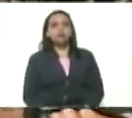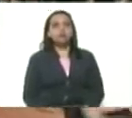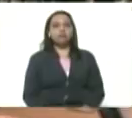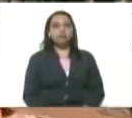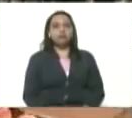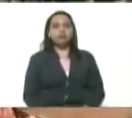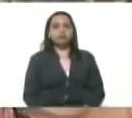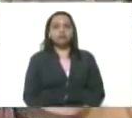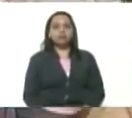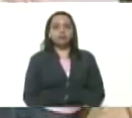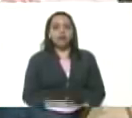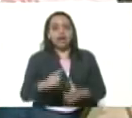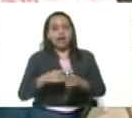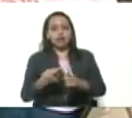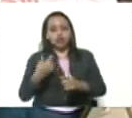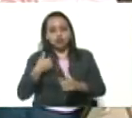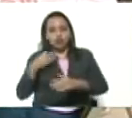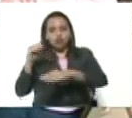Yo le hago un llamado entonces